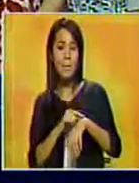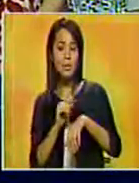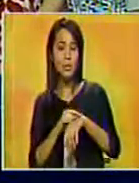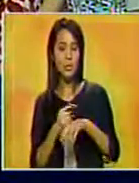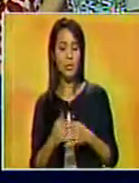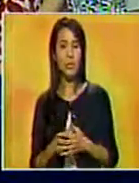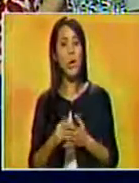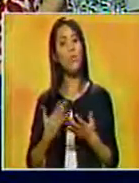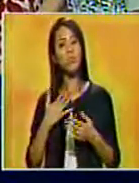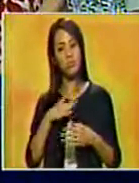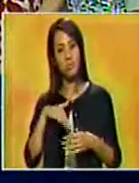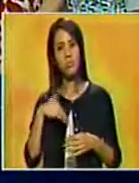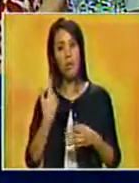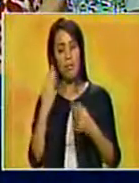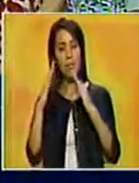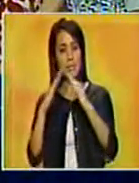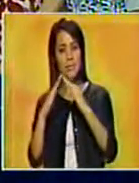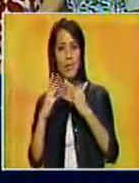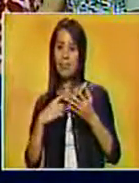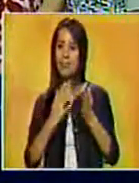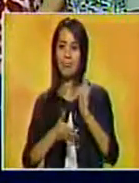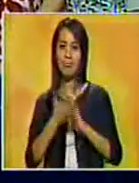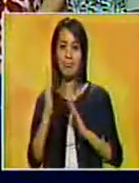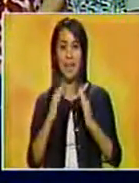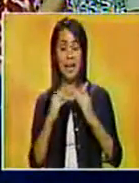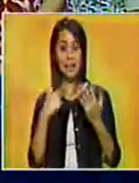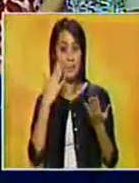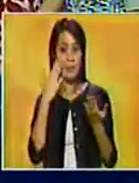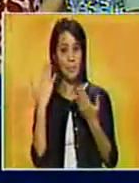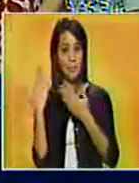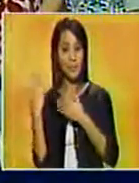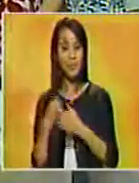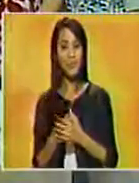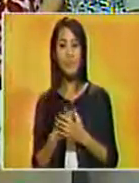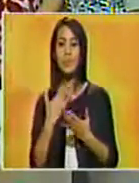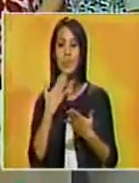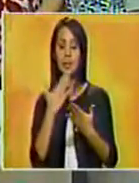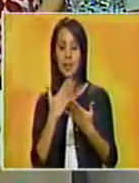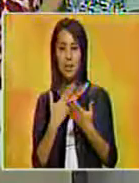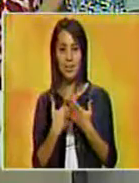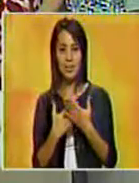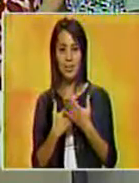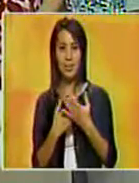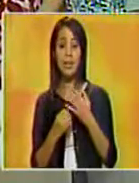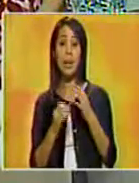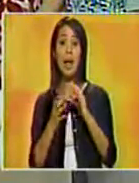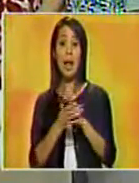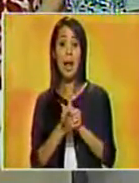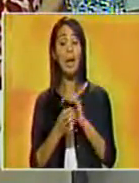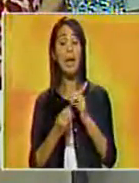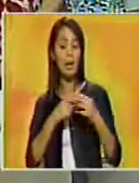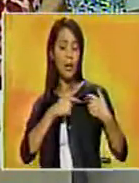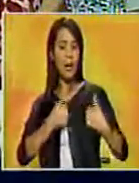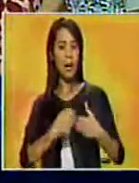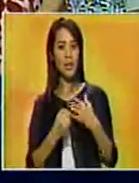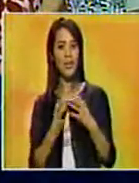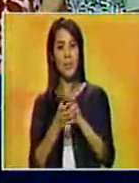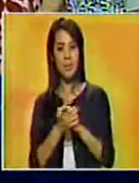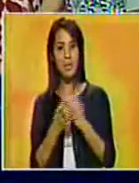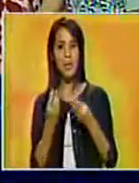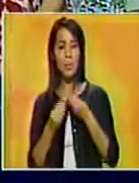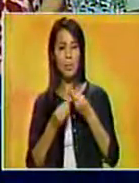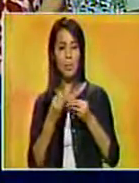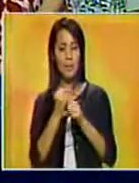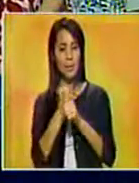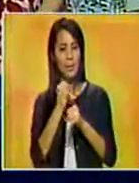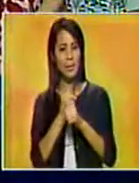alta y podrá regresar a casa con su familia. Con esta imagen de fondo, queremos agradecerle a la Fundación Cardioamigos por esa labor invaluable que realiza en